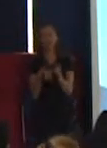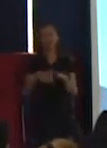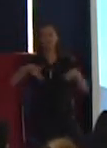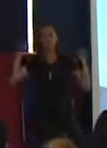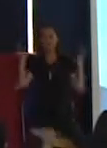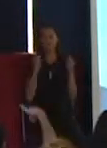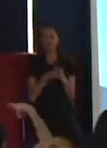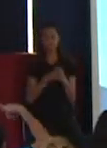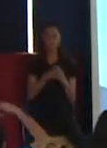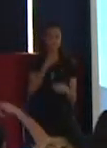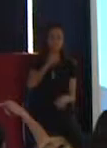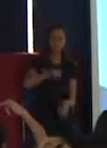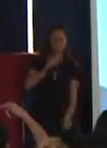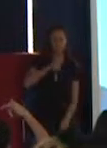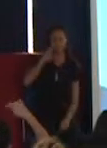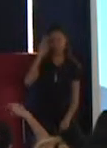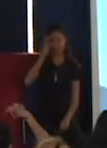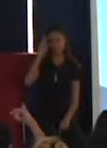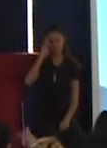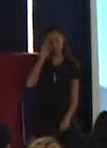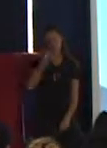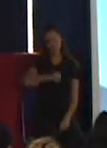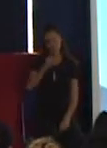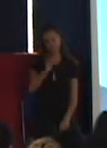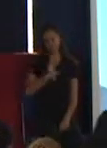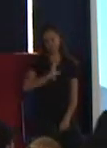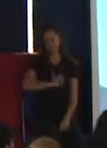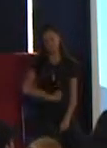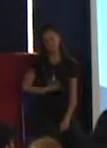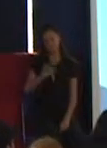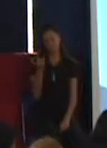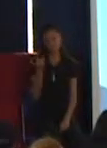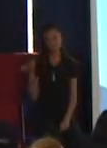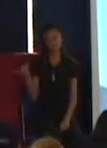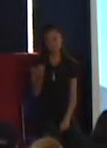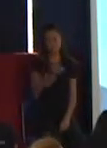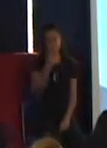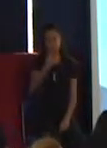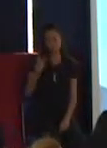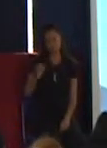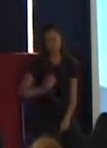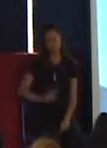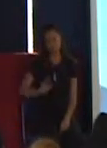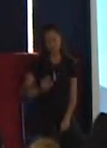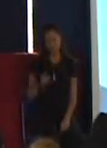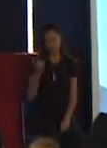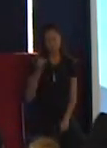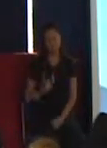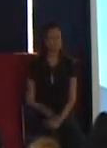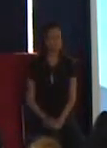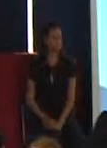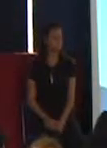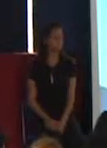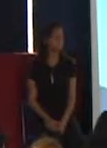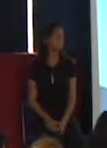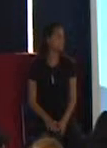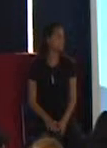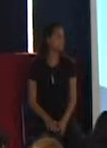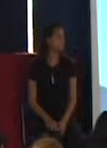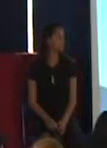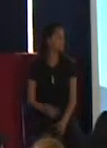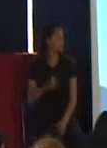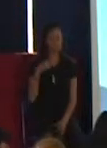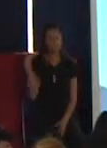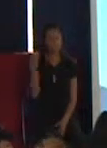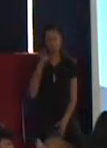Sí, tienes razón. Desafortunadamente existen personas sin escrúpulos. Y normalmente pasa